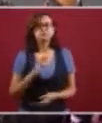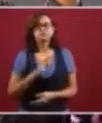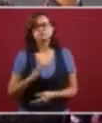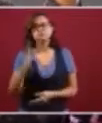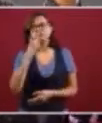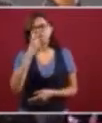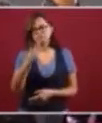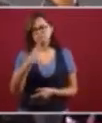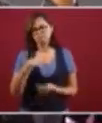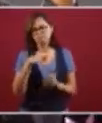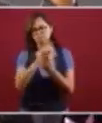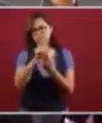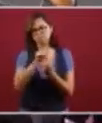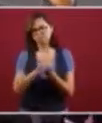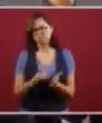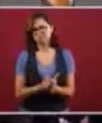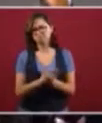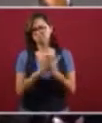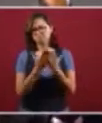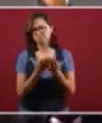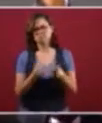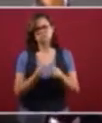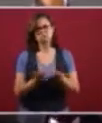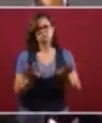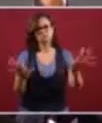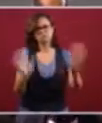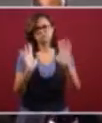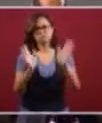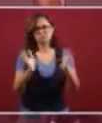escribí y es público